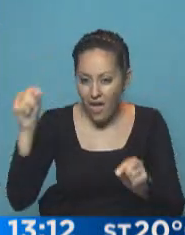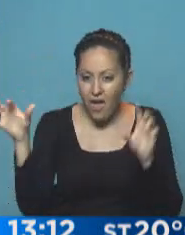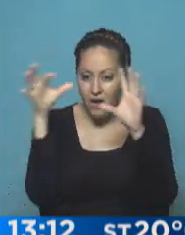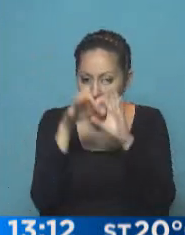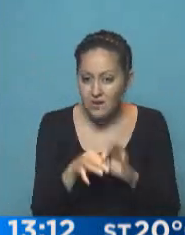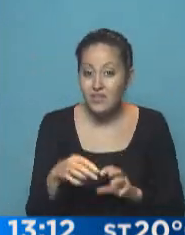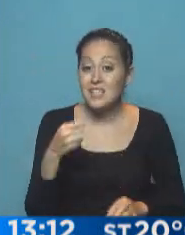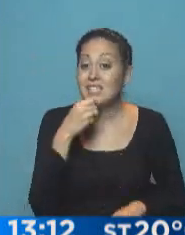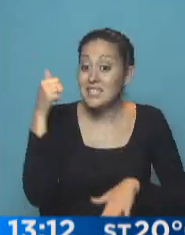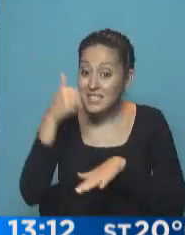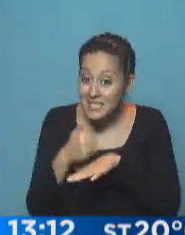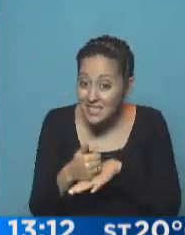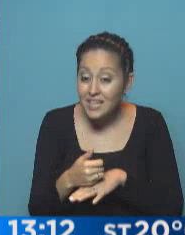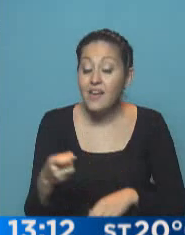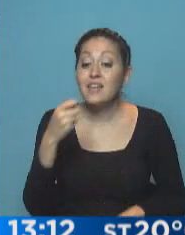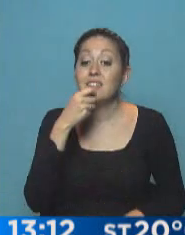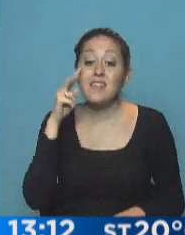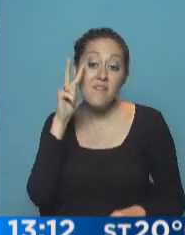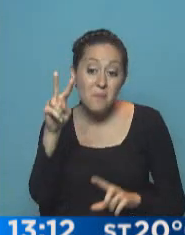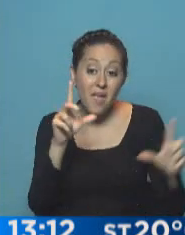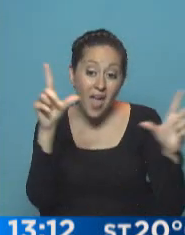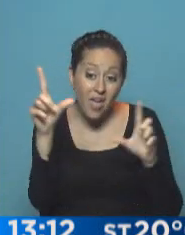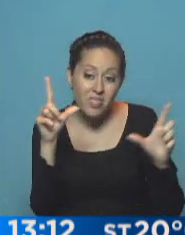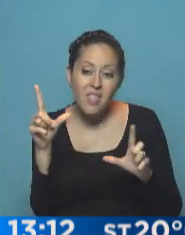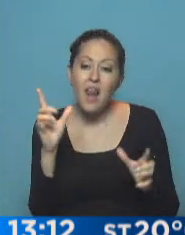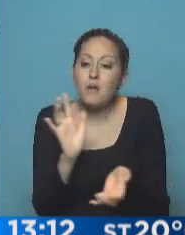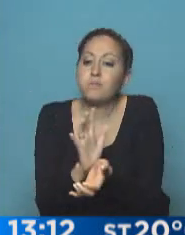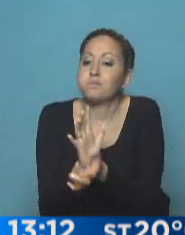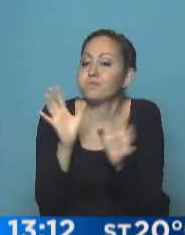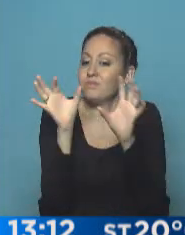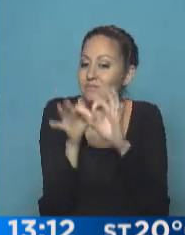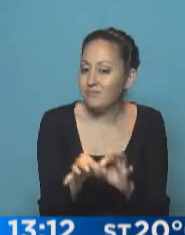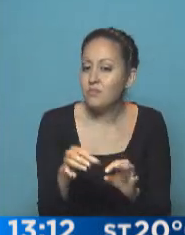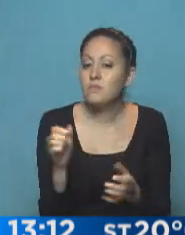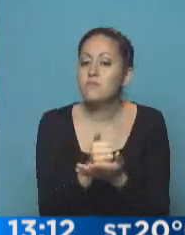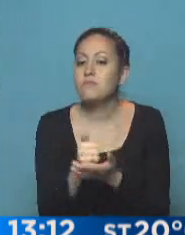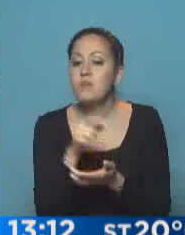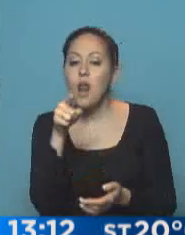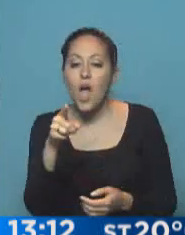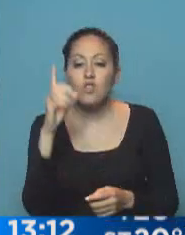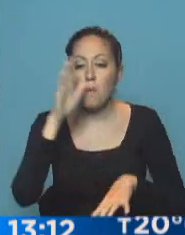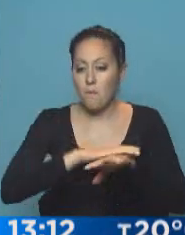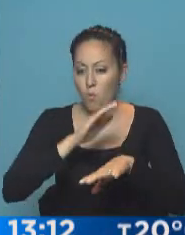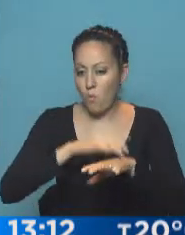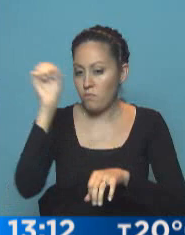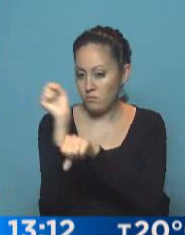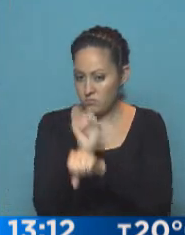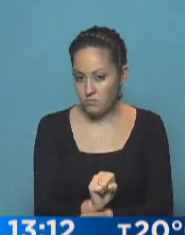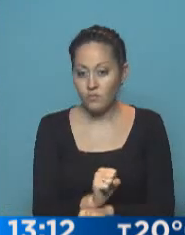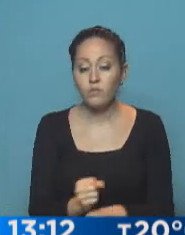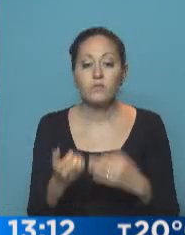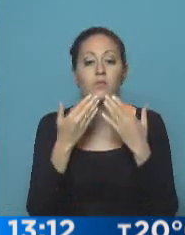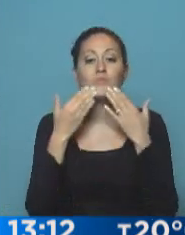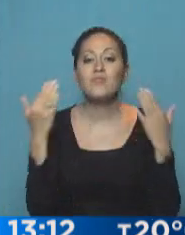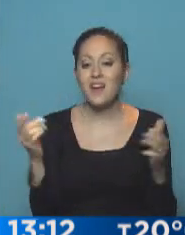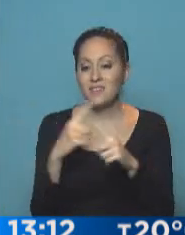estén físicamente estarán y los que nos ven por tele y estarán esperando una condena para los culpables también estarán. Muchas gracias por acompañarnos,